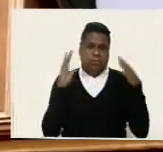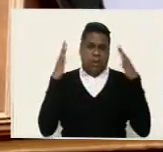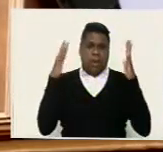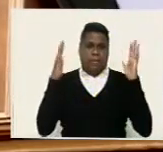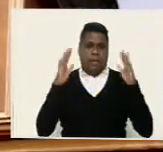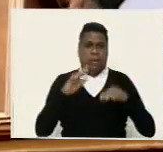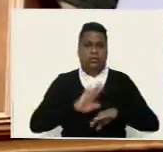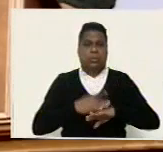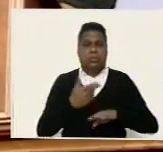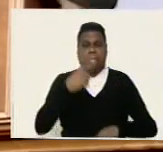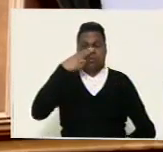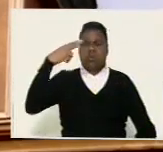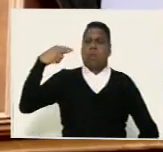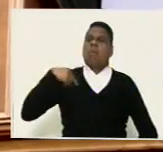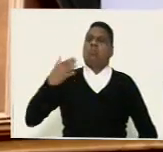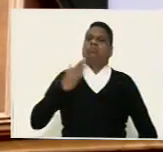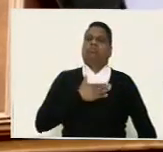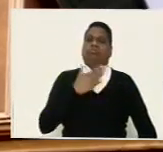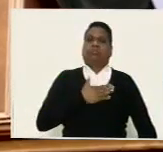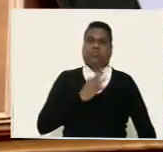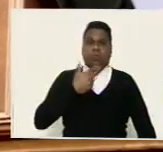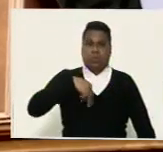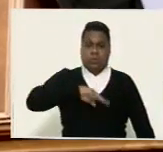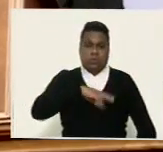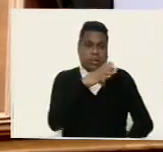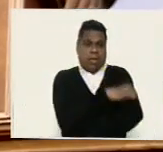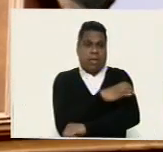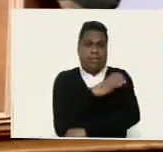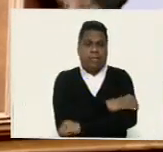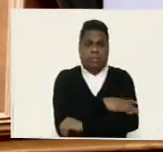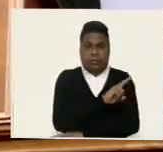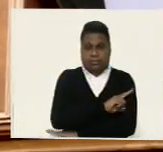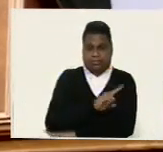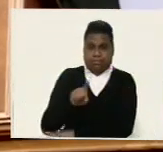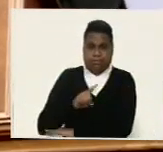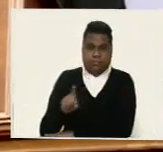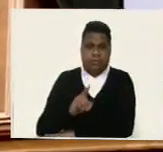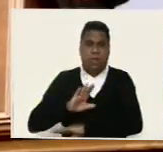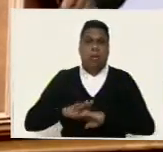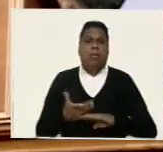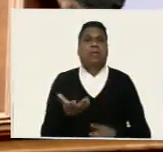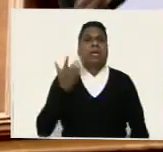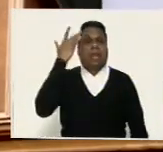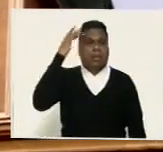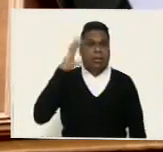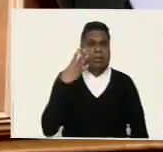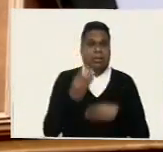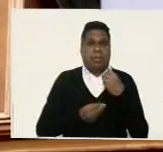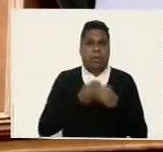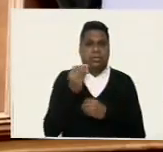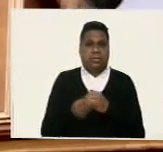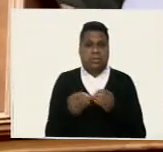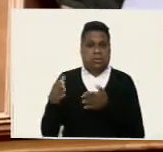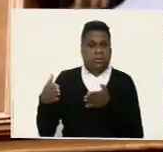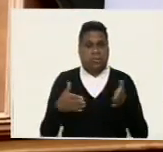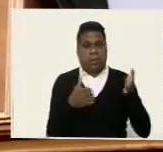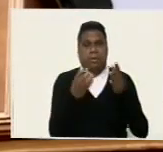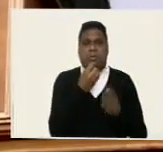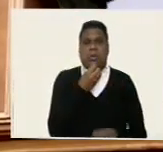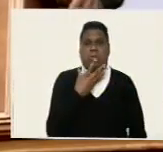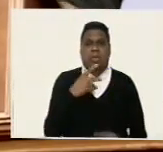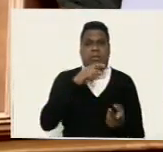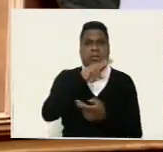porque es un orgullo para nosotros que la derecha nos sancione, porque creo que lo estamos haciendo bien. Estamos en el camino del bien,